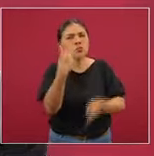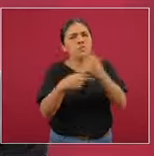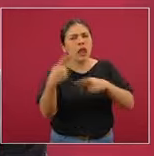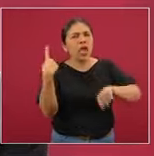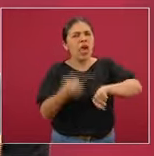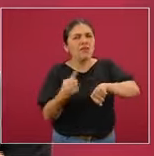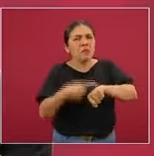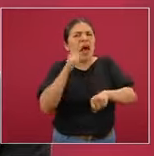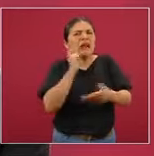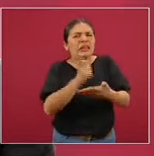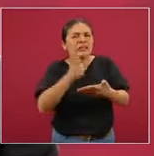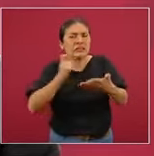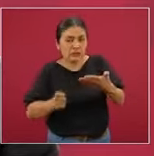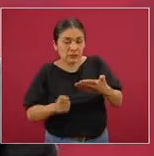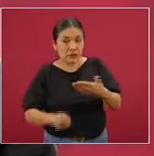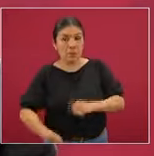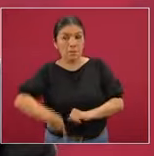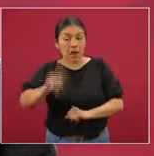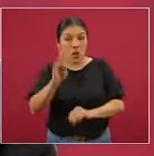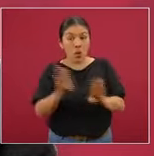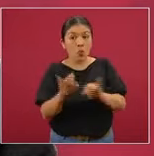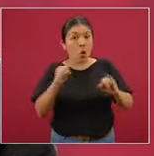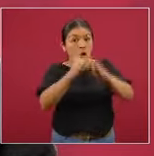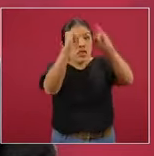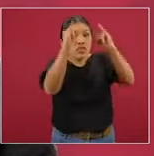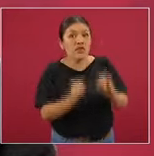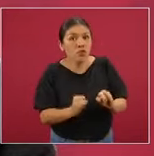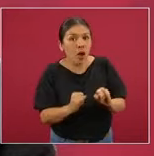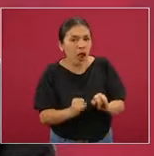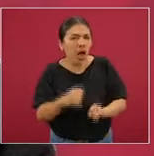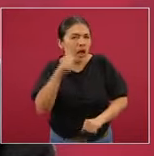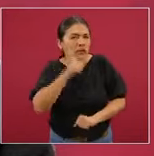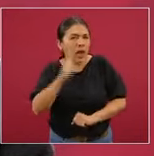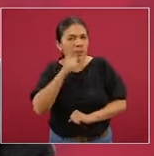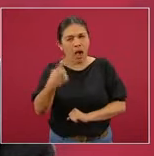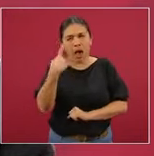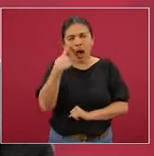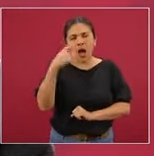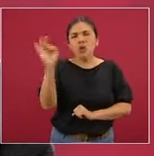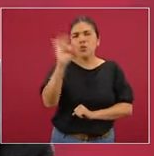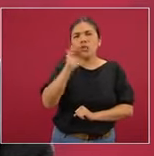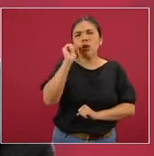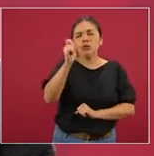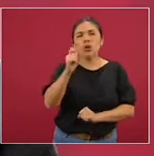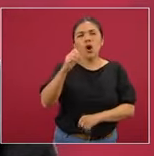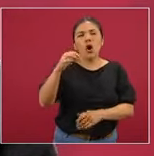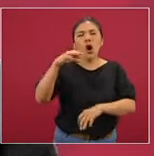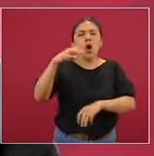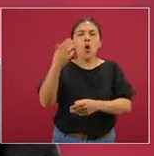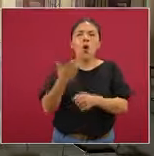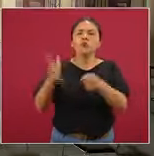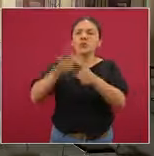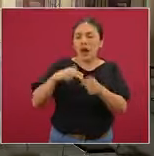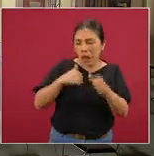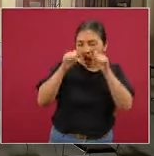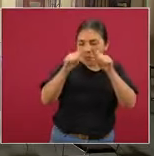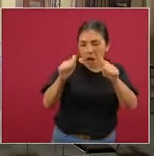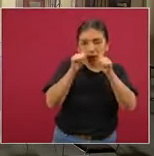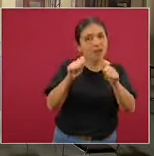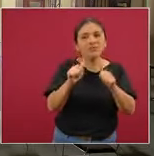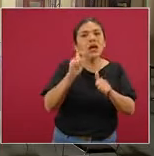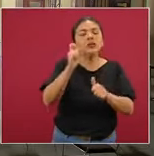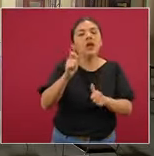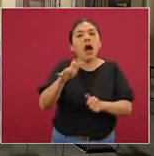enfermedad, pero no con una perspectiva individual, como hacemos los médicos cuando estamos en el campo clínico, sino con una